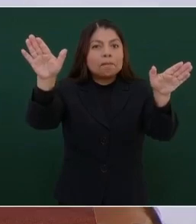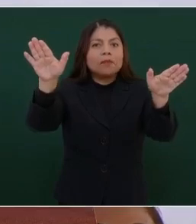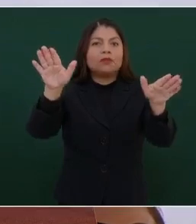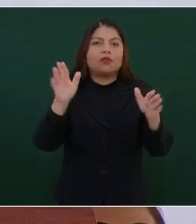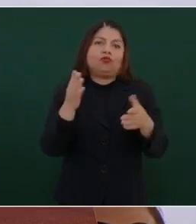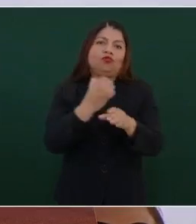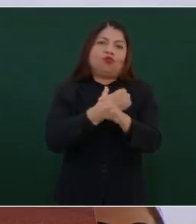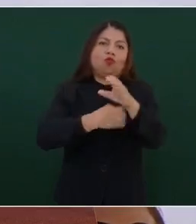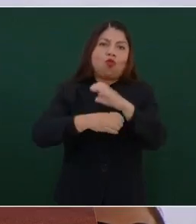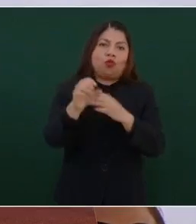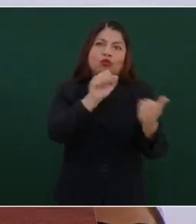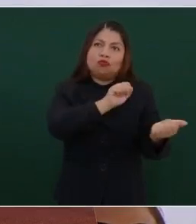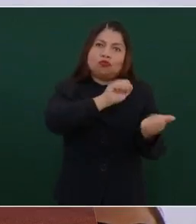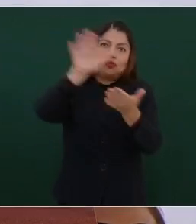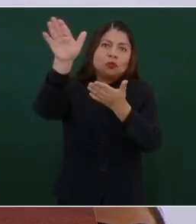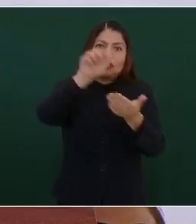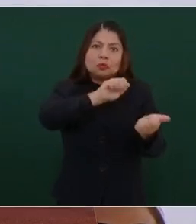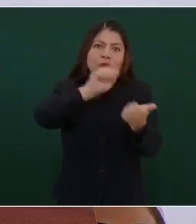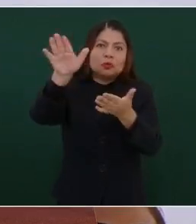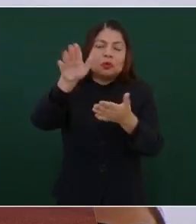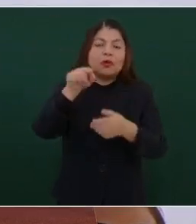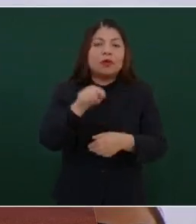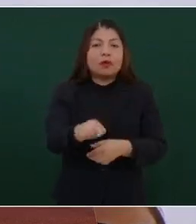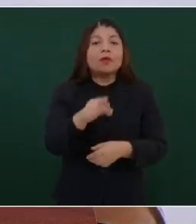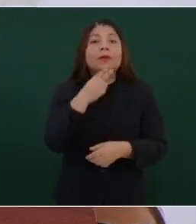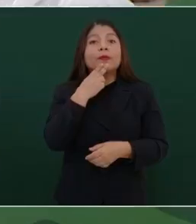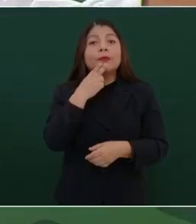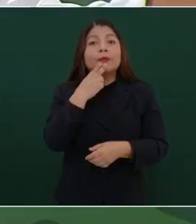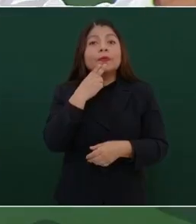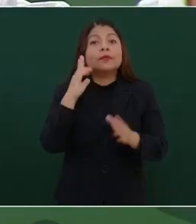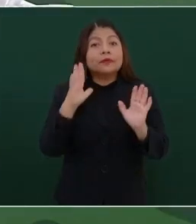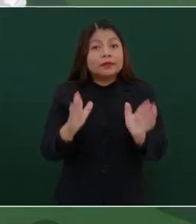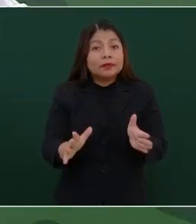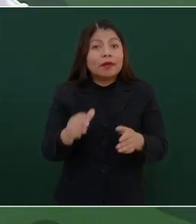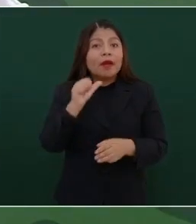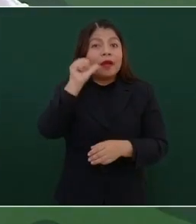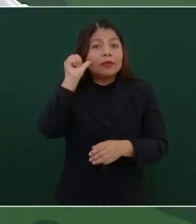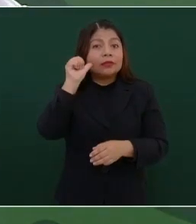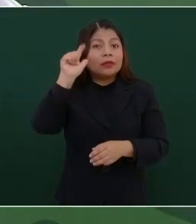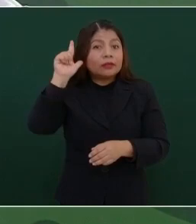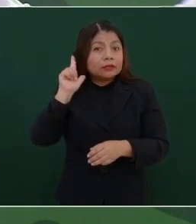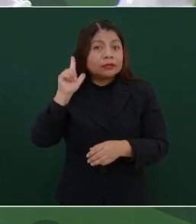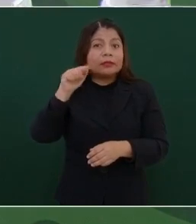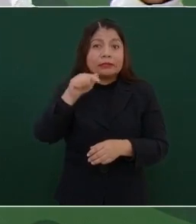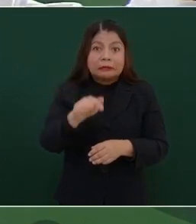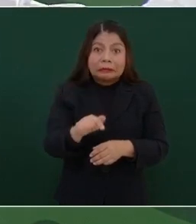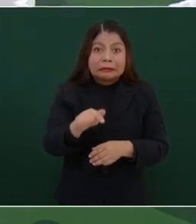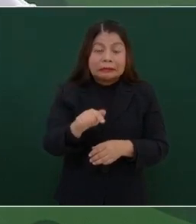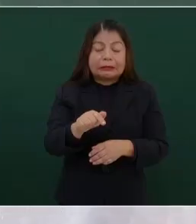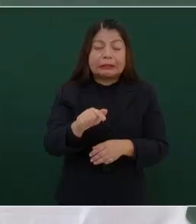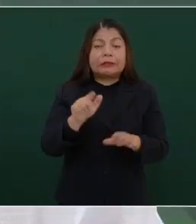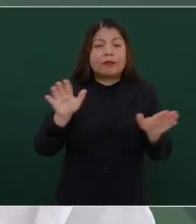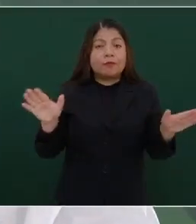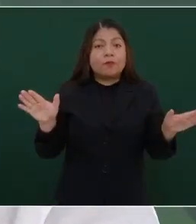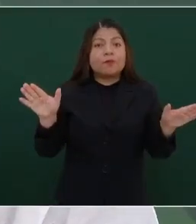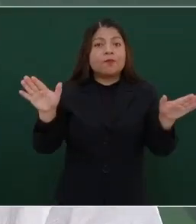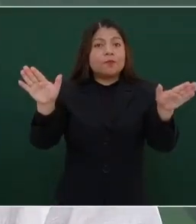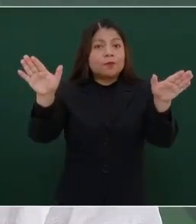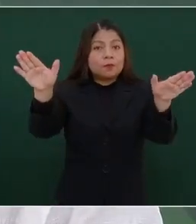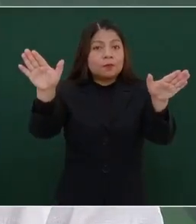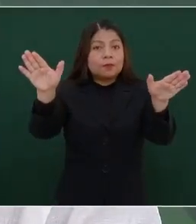Antier y ayer llegaron y salieron del aeropuerto Felipe Ángeles